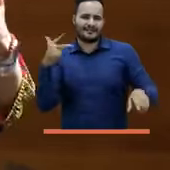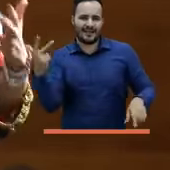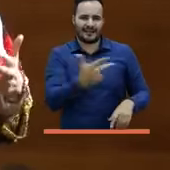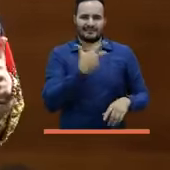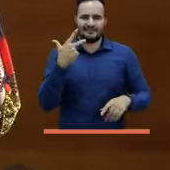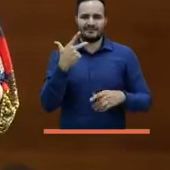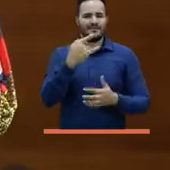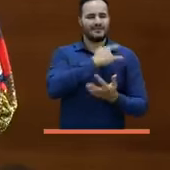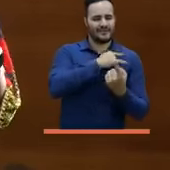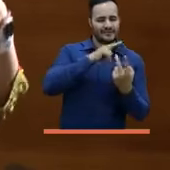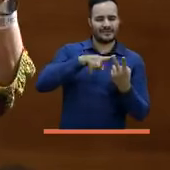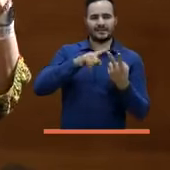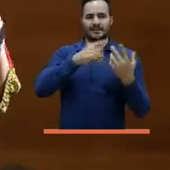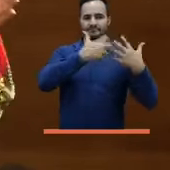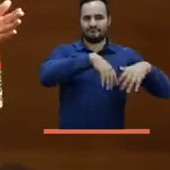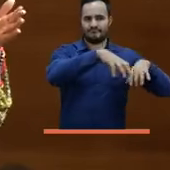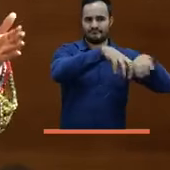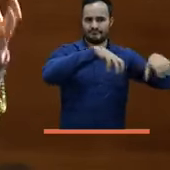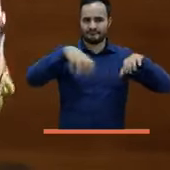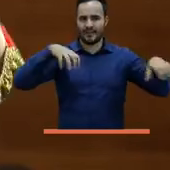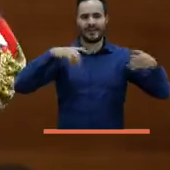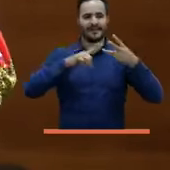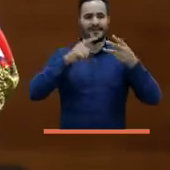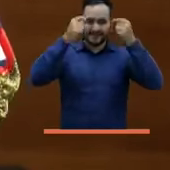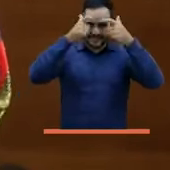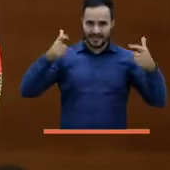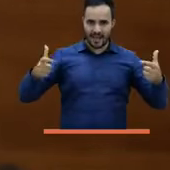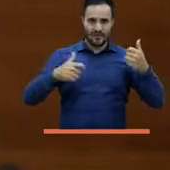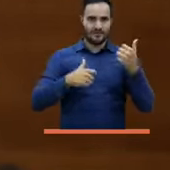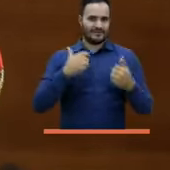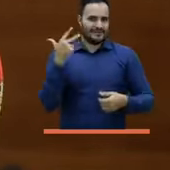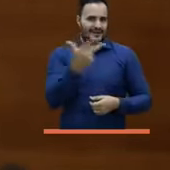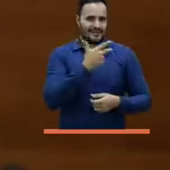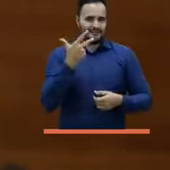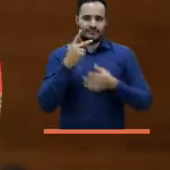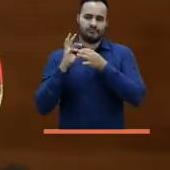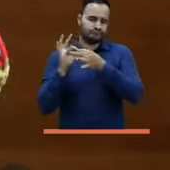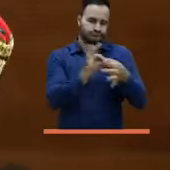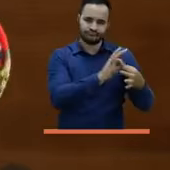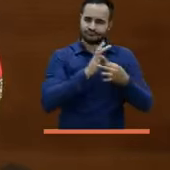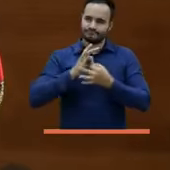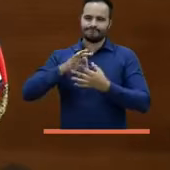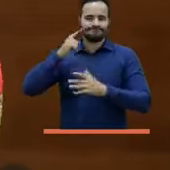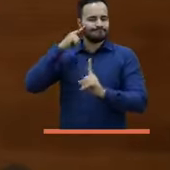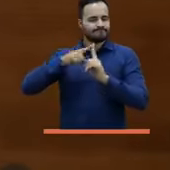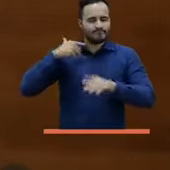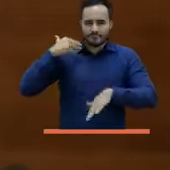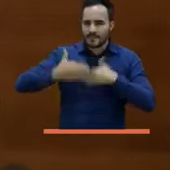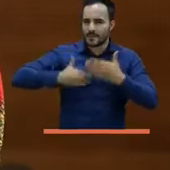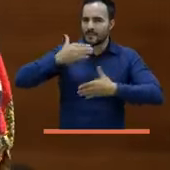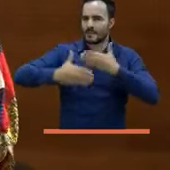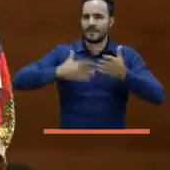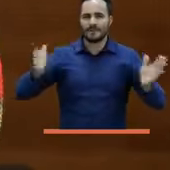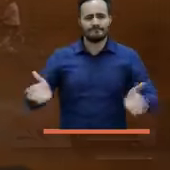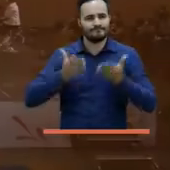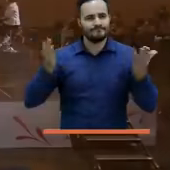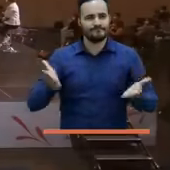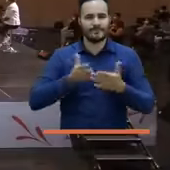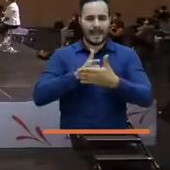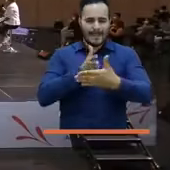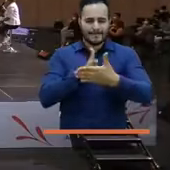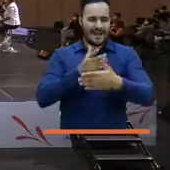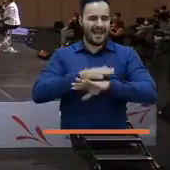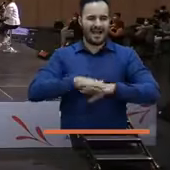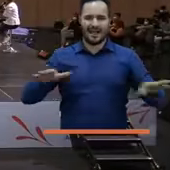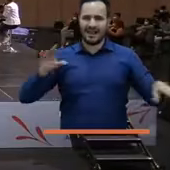universidad-empresa-estado en donde debemos de estar juntos trabajando obviamente por derribar esas barreras para la inclusión